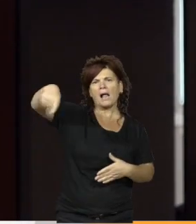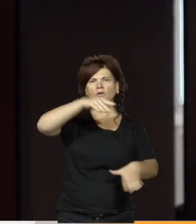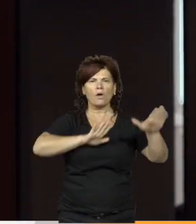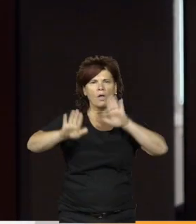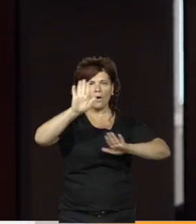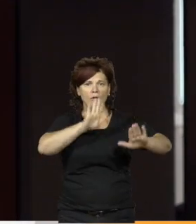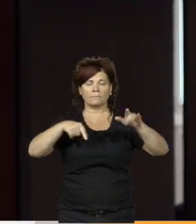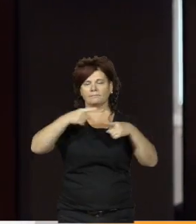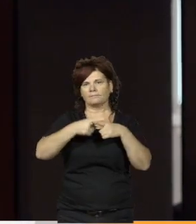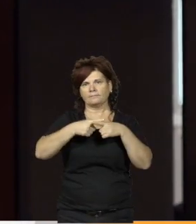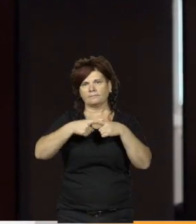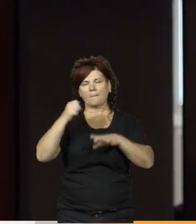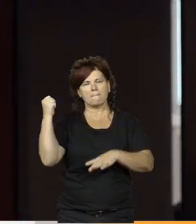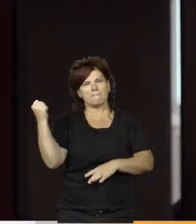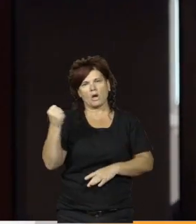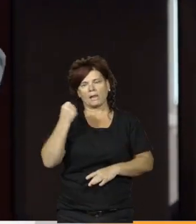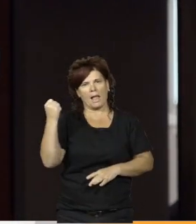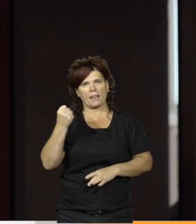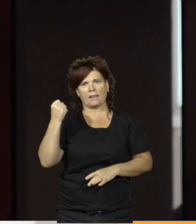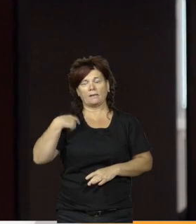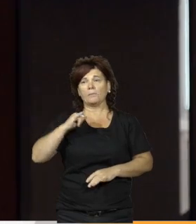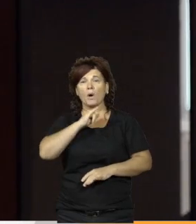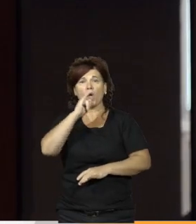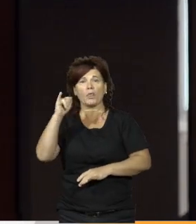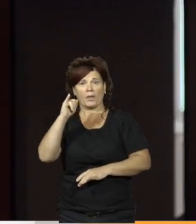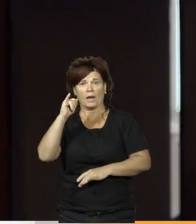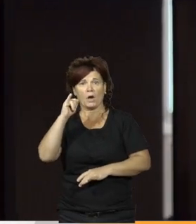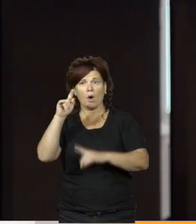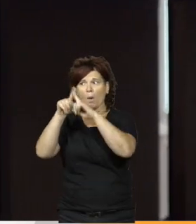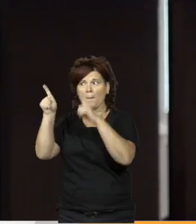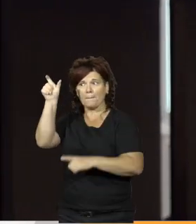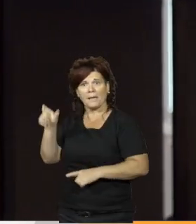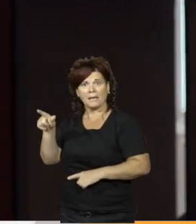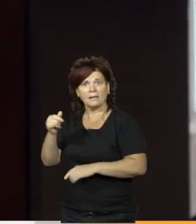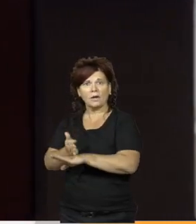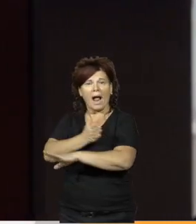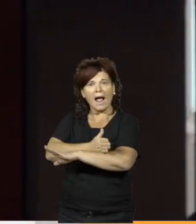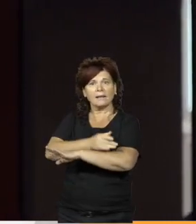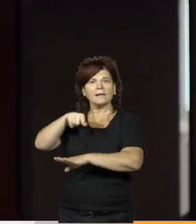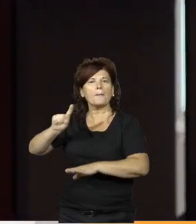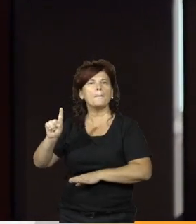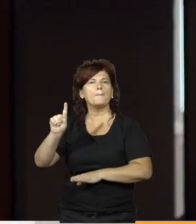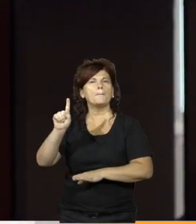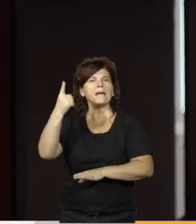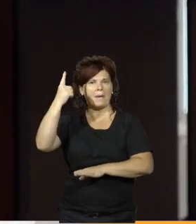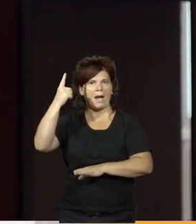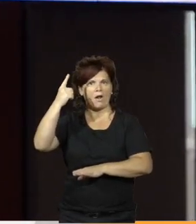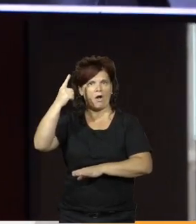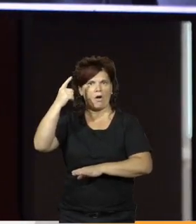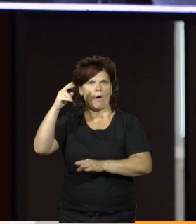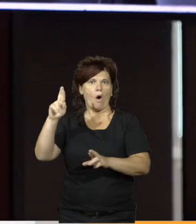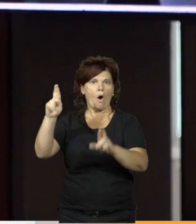evento, muy importante. Y como dijo la ministra, o sea, tal vez sea el primero de muchos, y ojalá que así